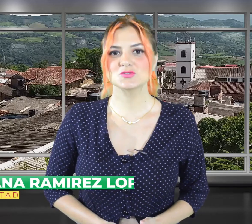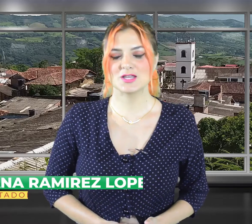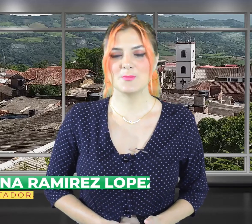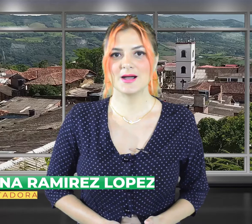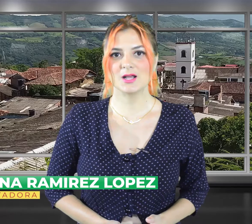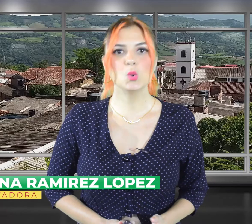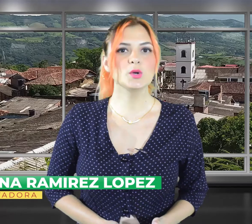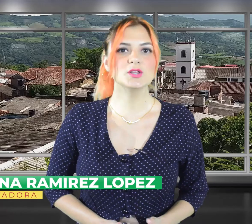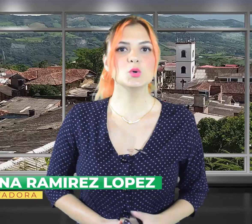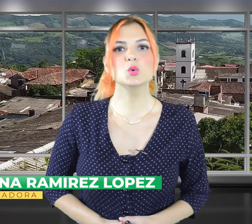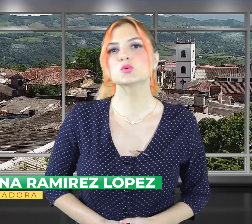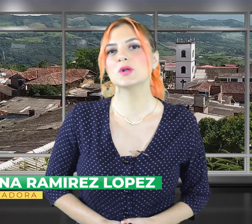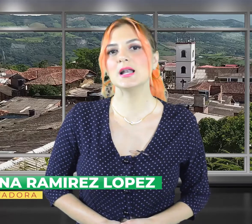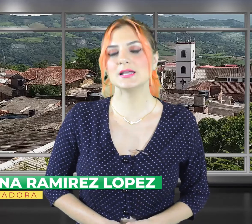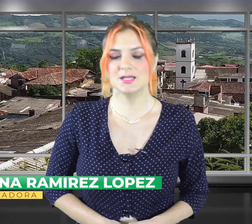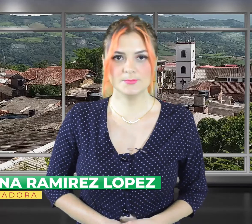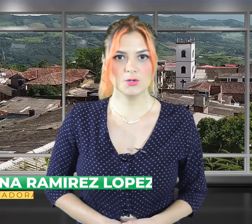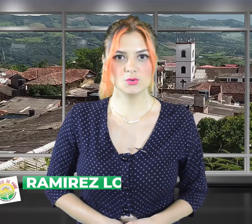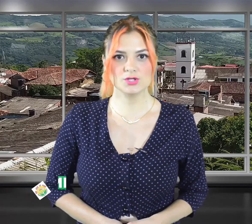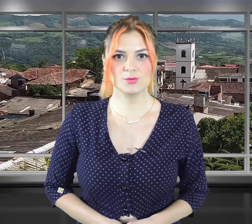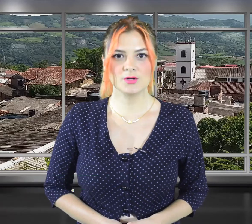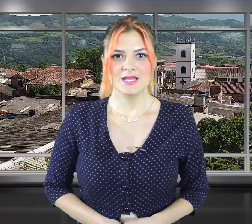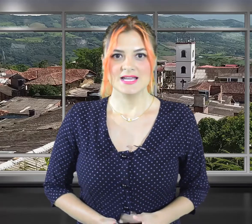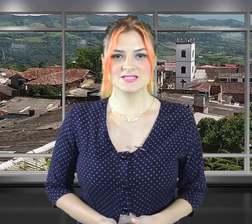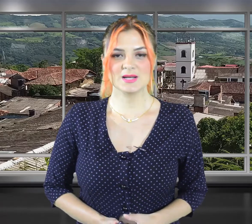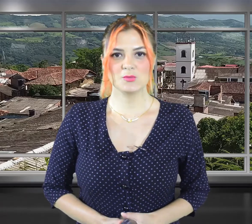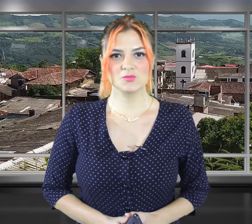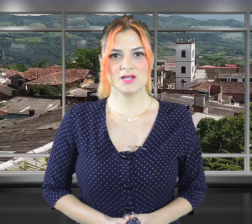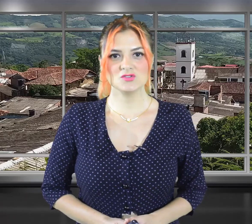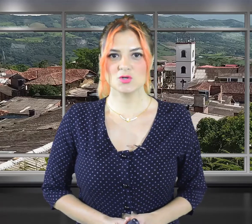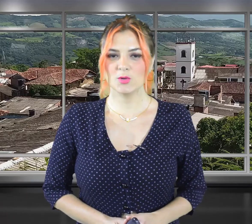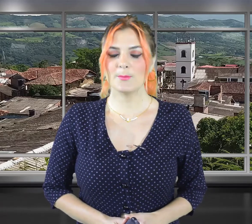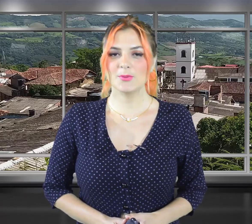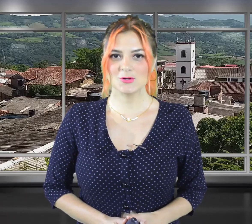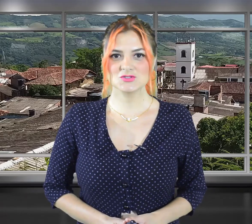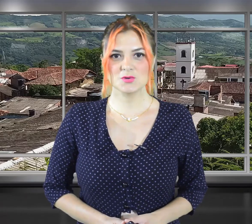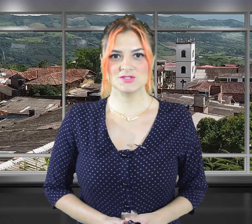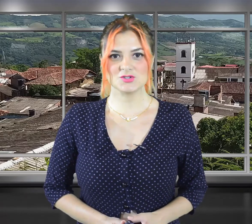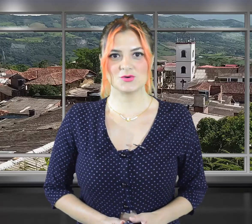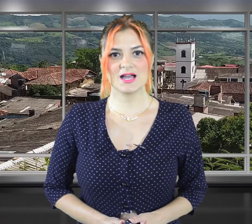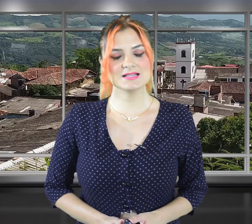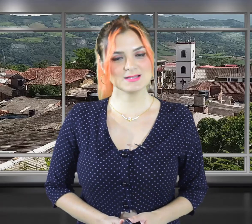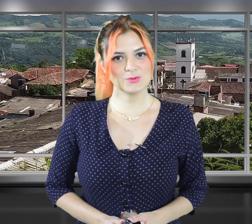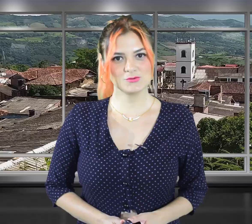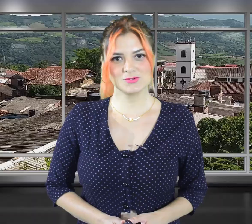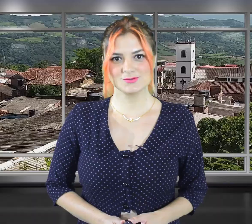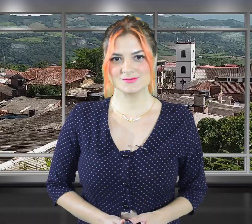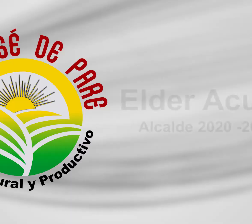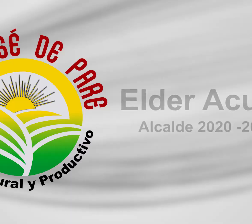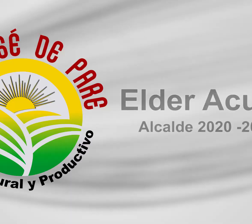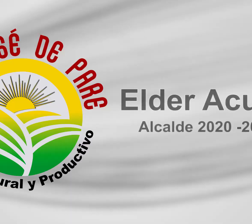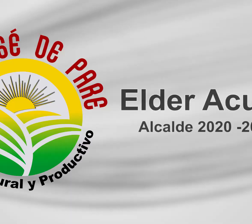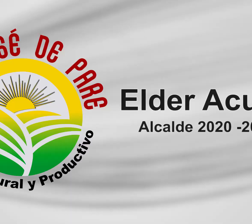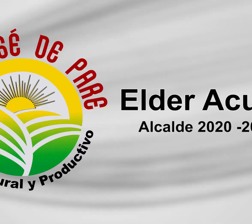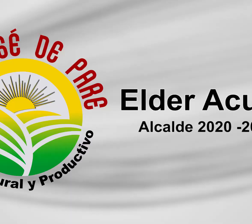por un San José de Pare unido, cultural y productivo. Esperamos vernos en una próxima misión. Hasta pronto.